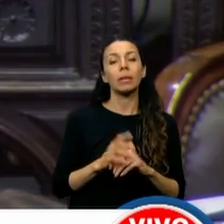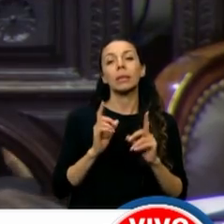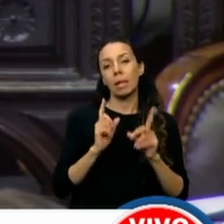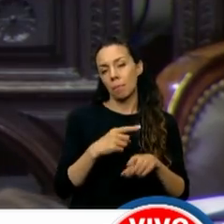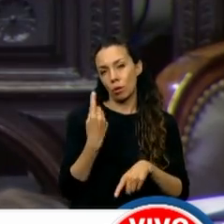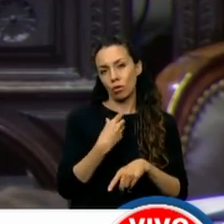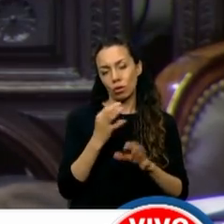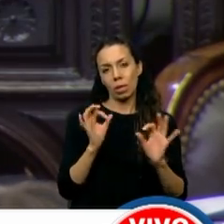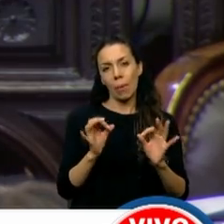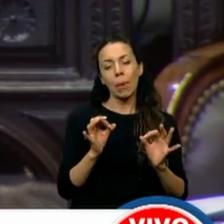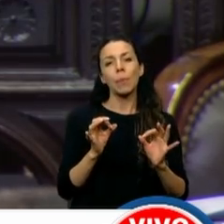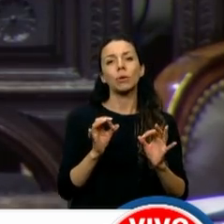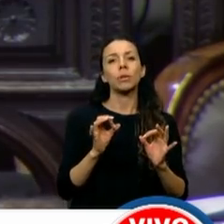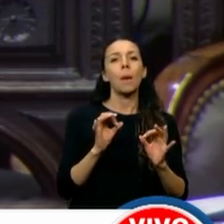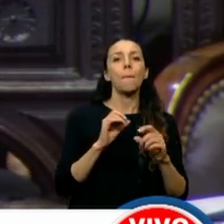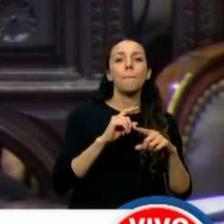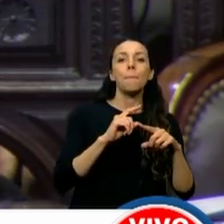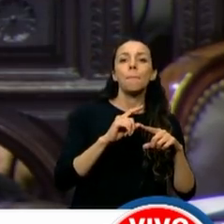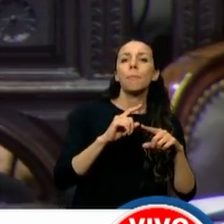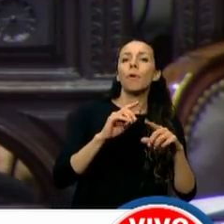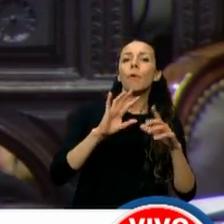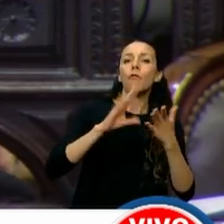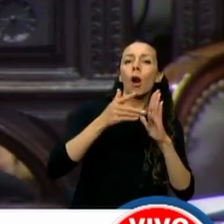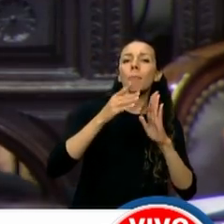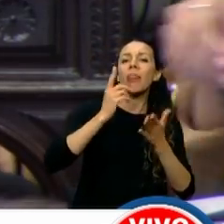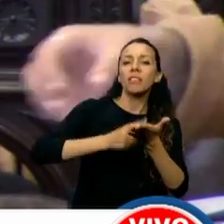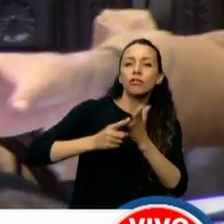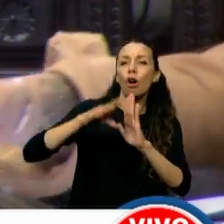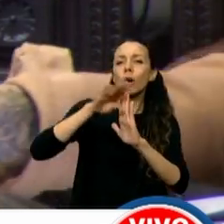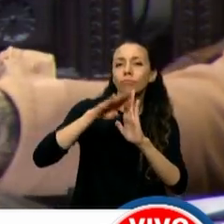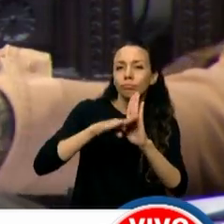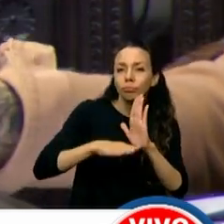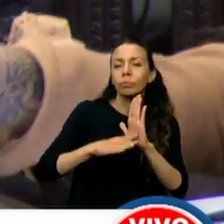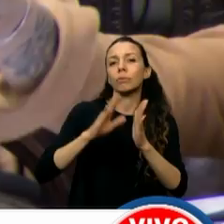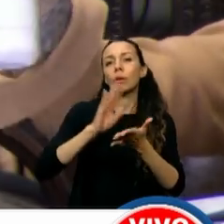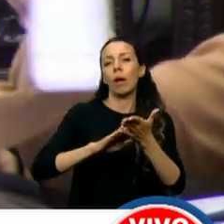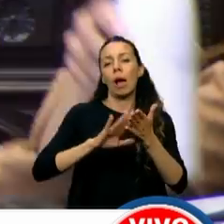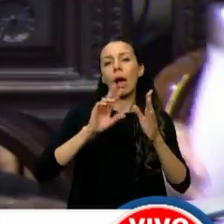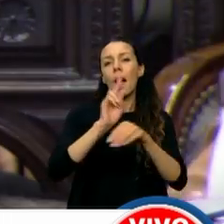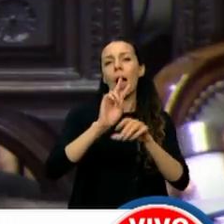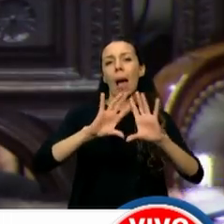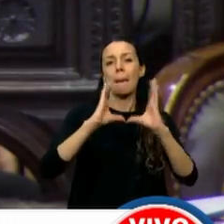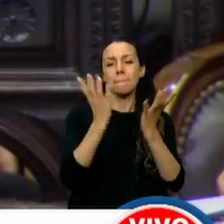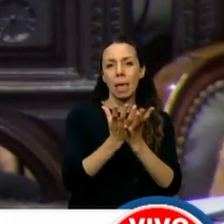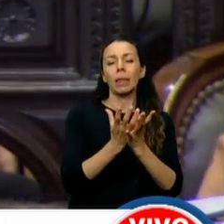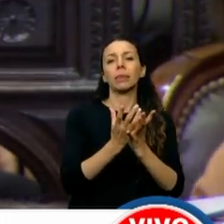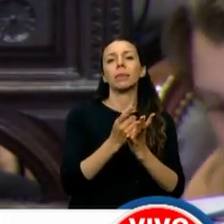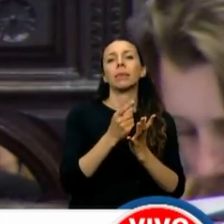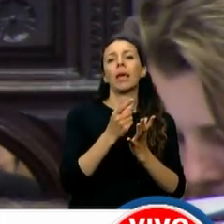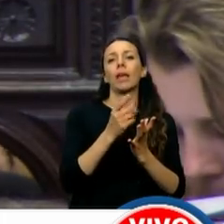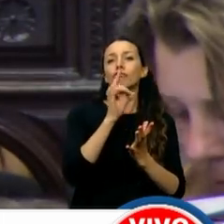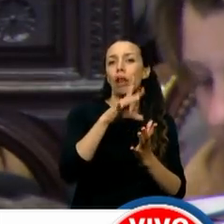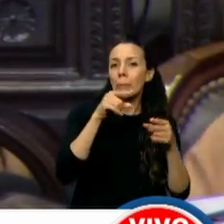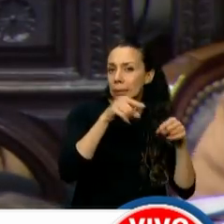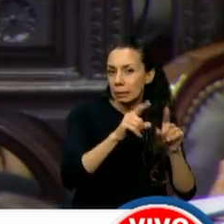sabemos las políticas ambientales no se reducen únicamente al ministerio de ambiente si bien también estaban muy orgullosos y orgullosas de contar con un